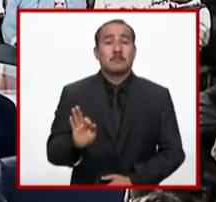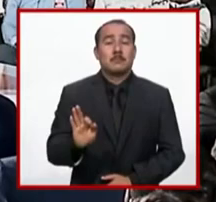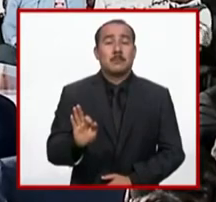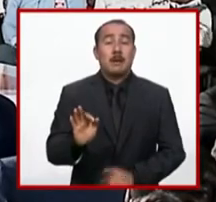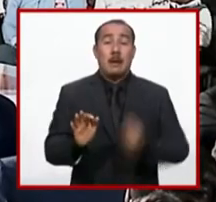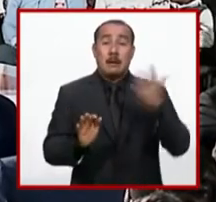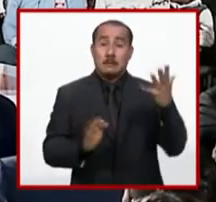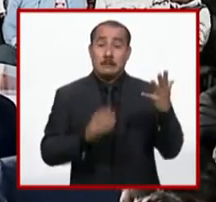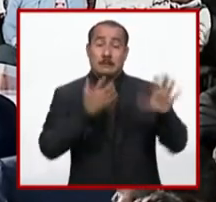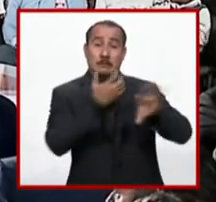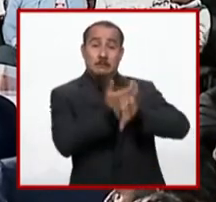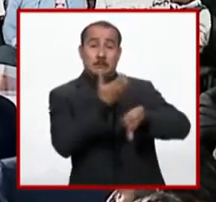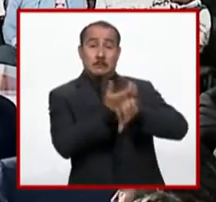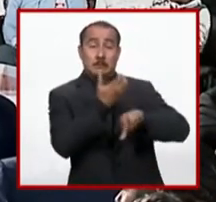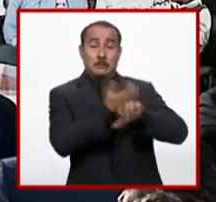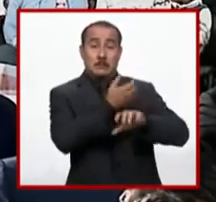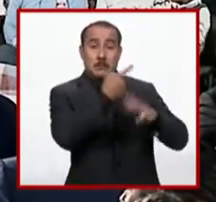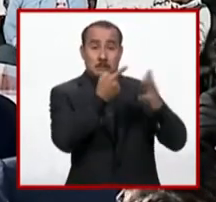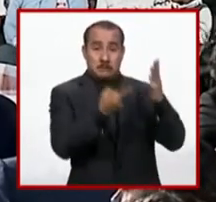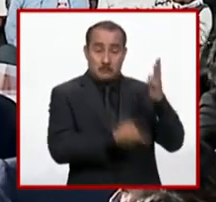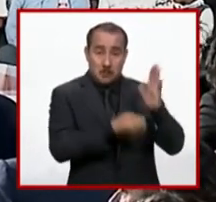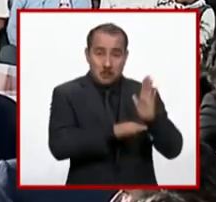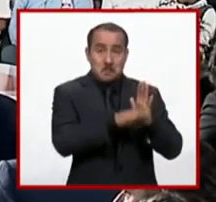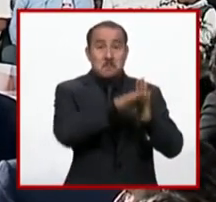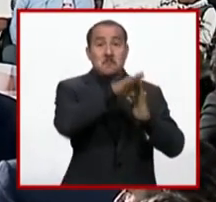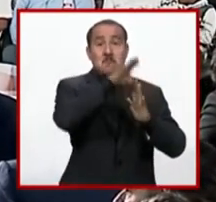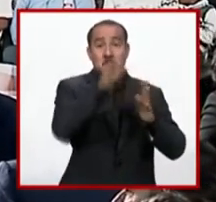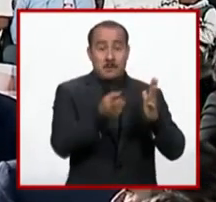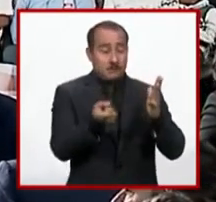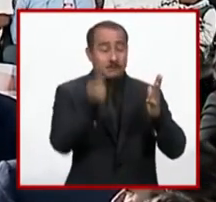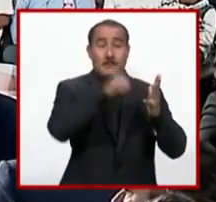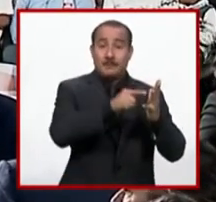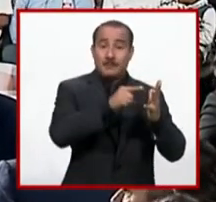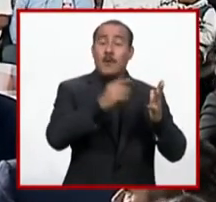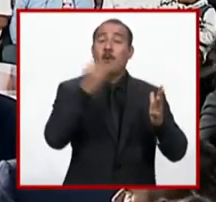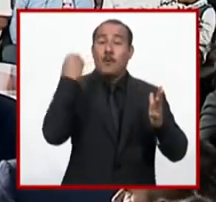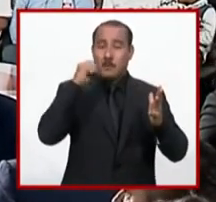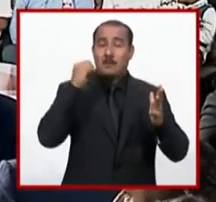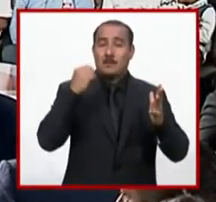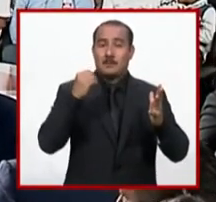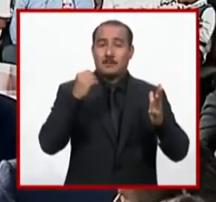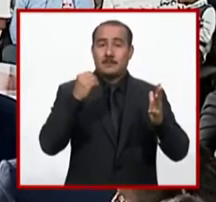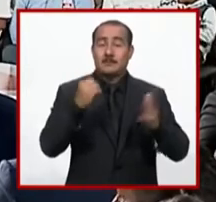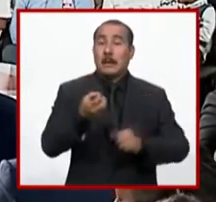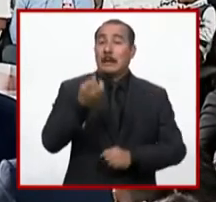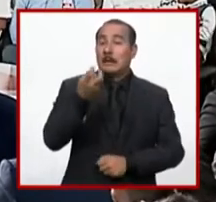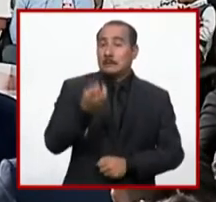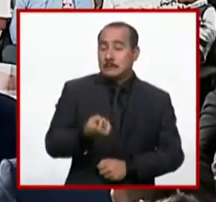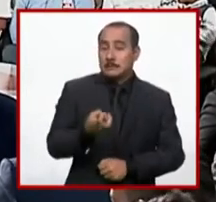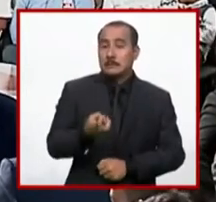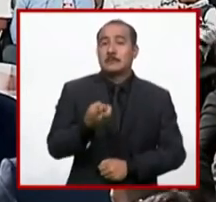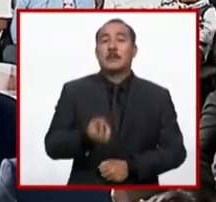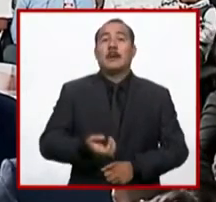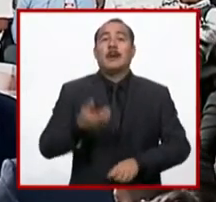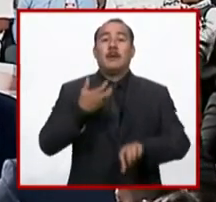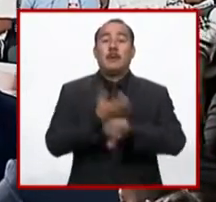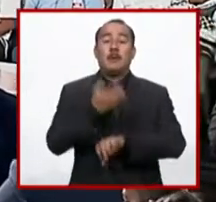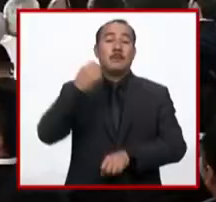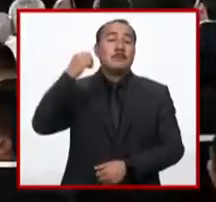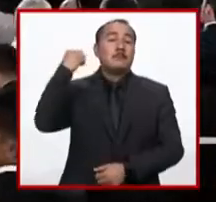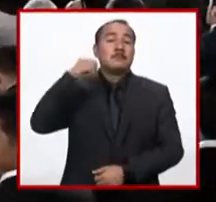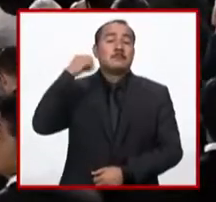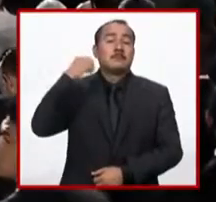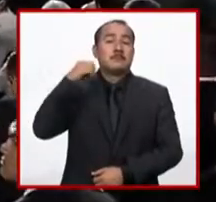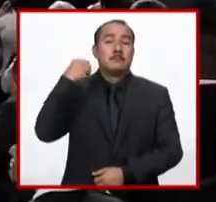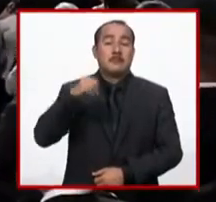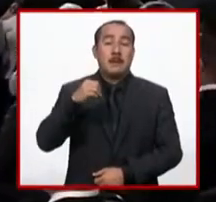cinco estados de mayor crecimiento del país. Este es el estado